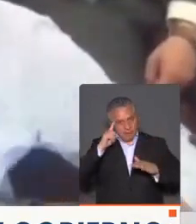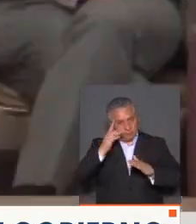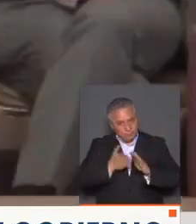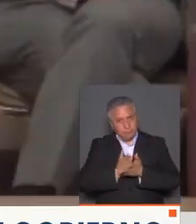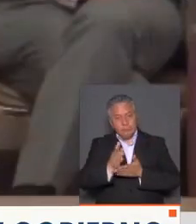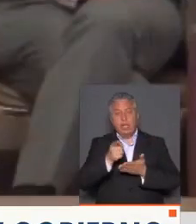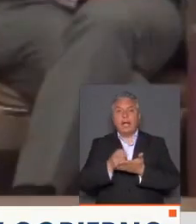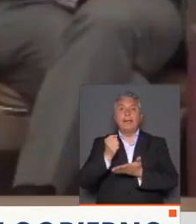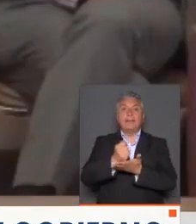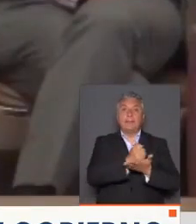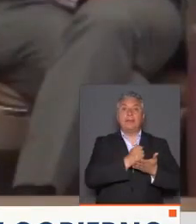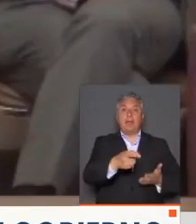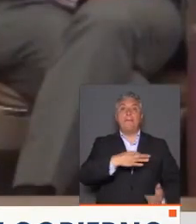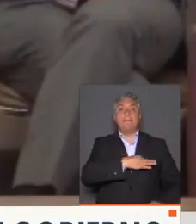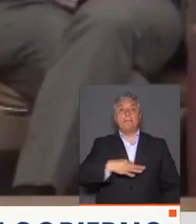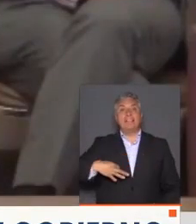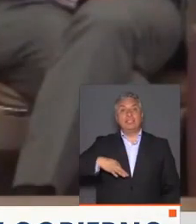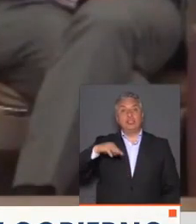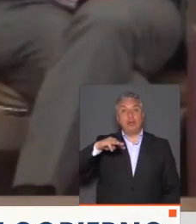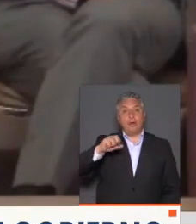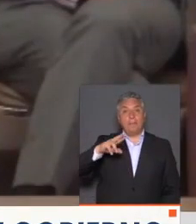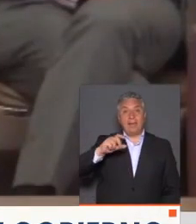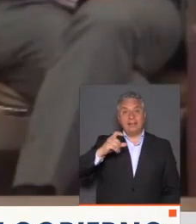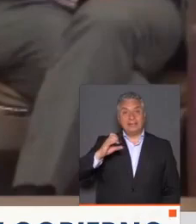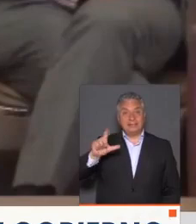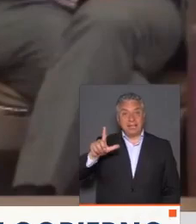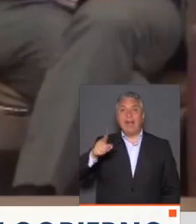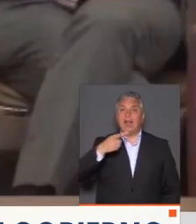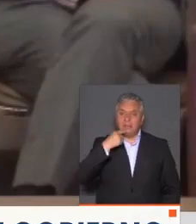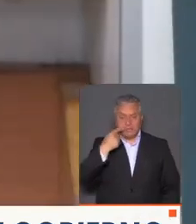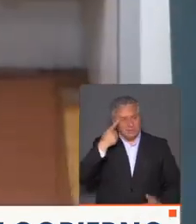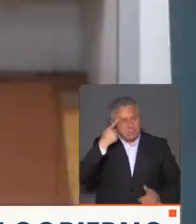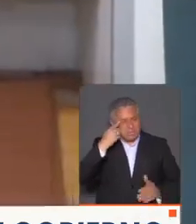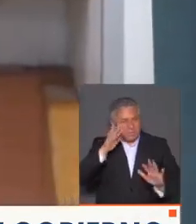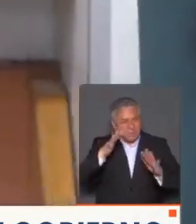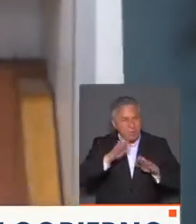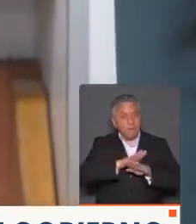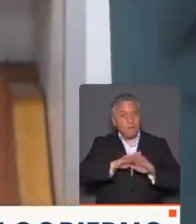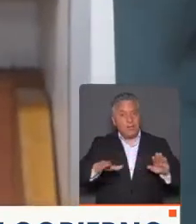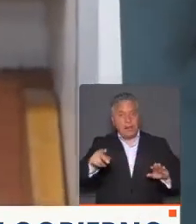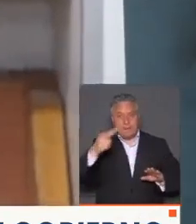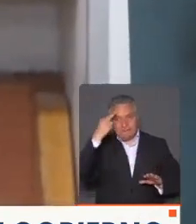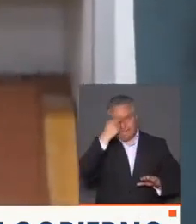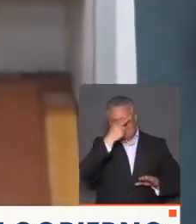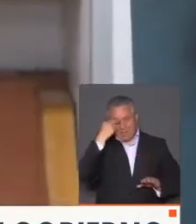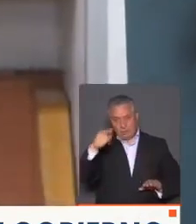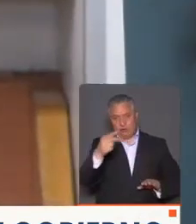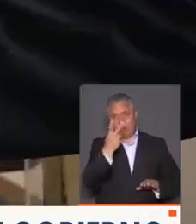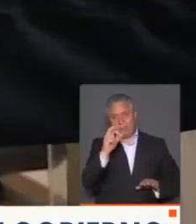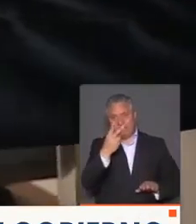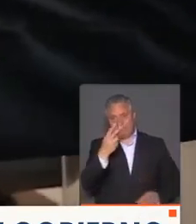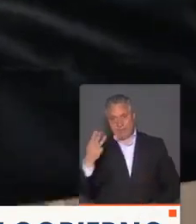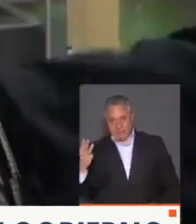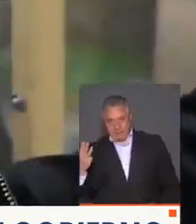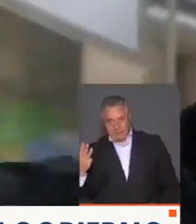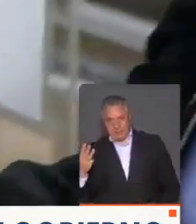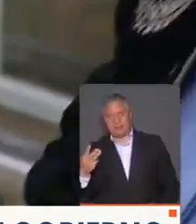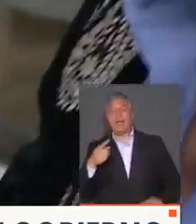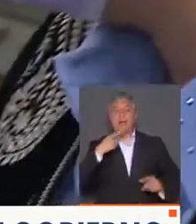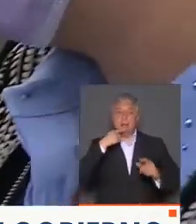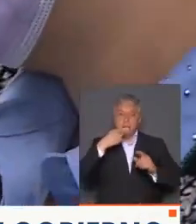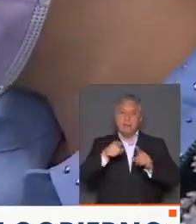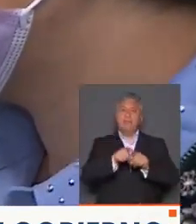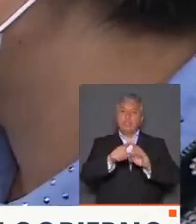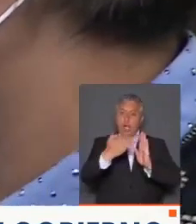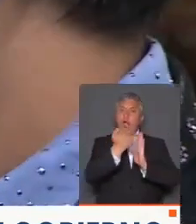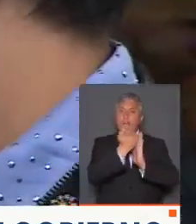que el ministro Mario Marcel espera finalice marzo de 2023 para los próximos meses en tanto están anunciadas iniciativas del programa que